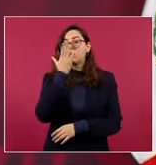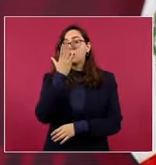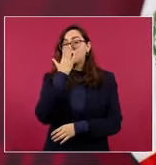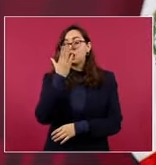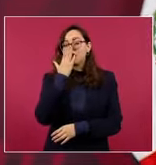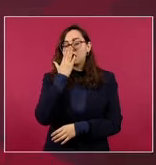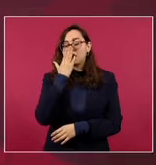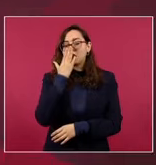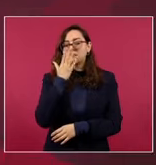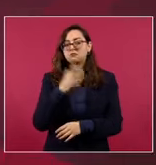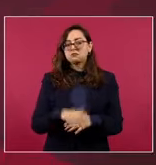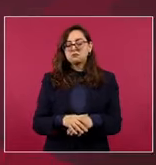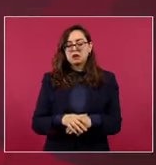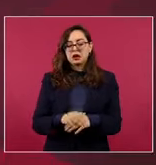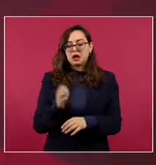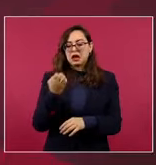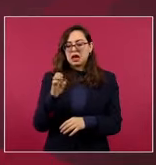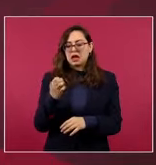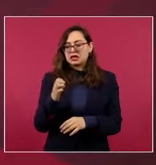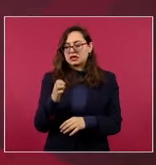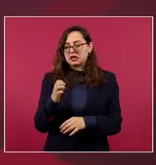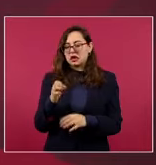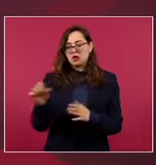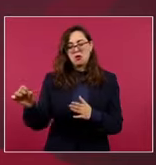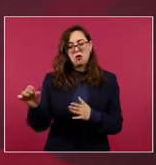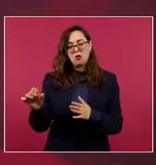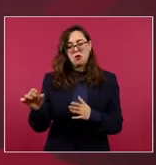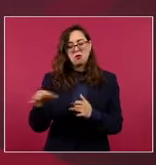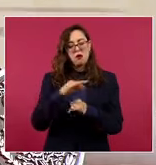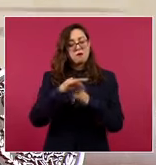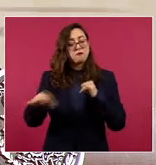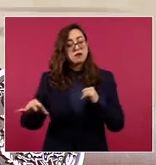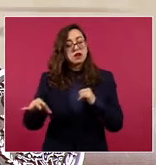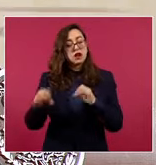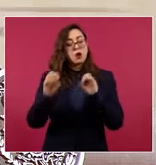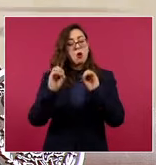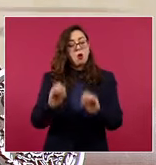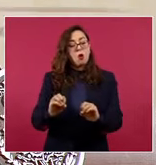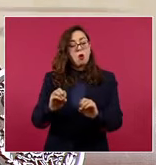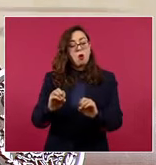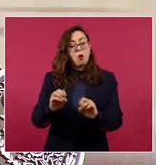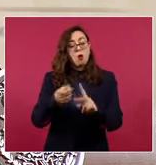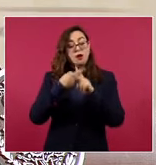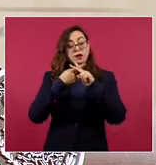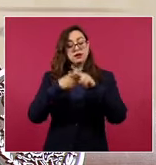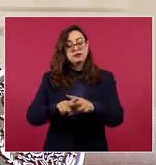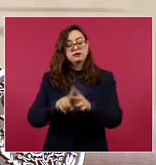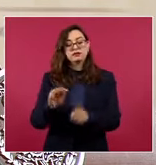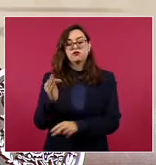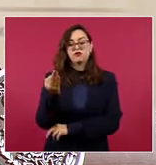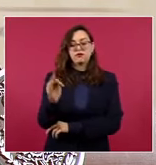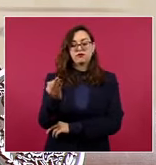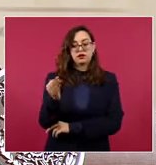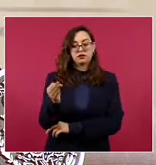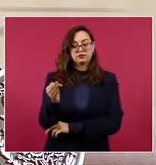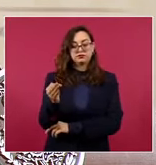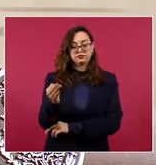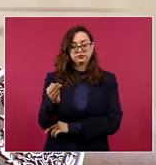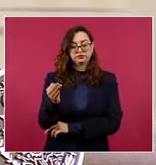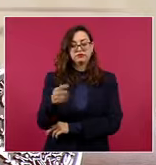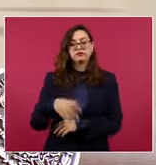a finales del mes o a principios de febrero. Vamos a estar allá, que tenemos